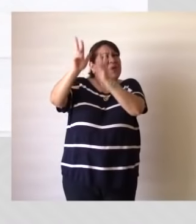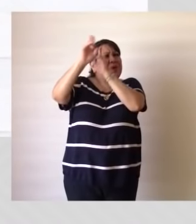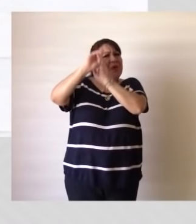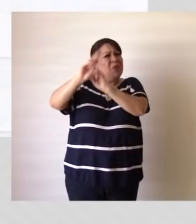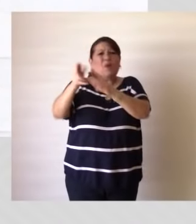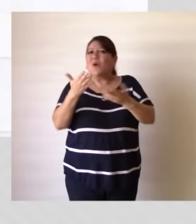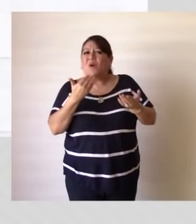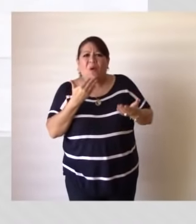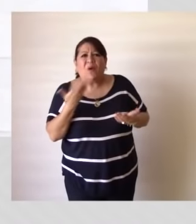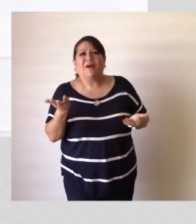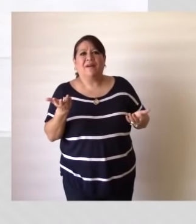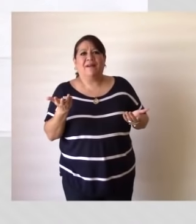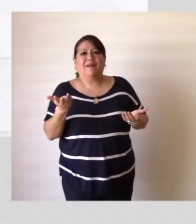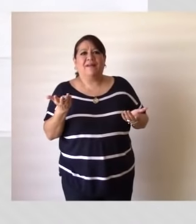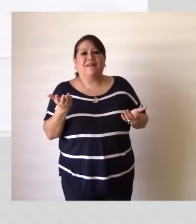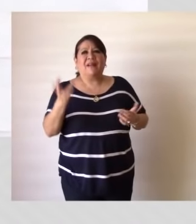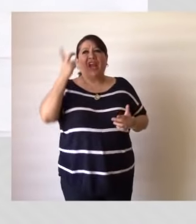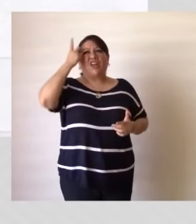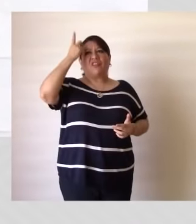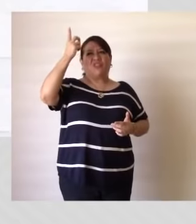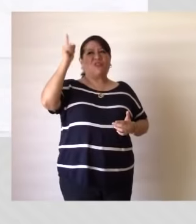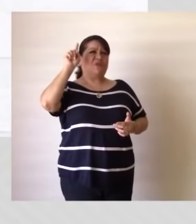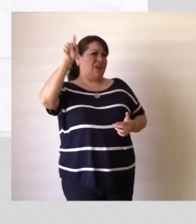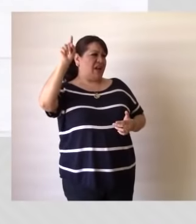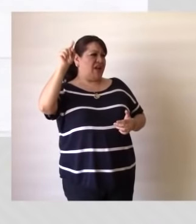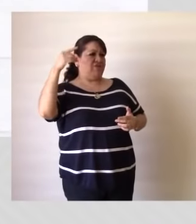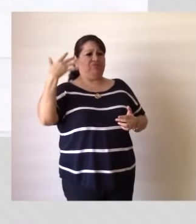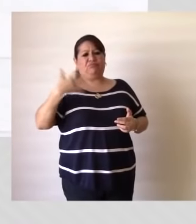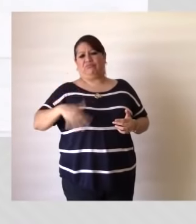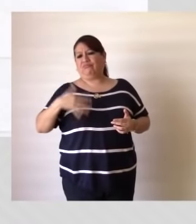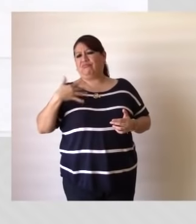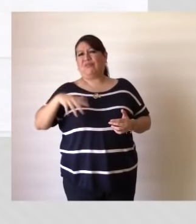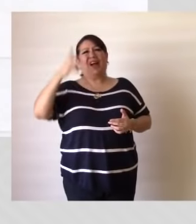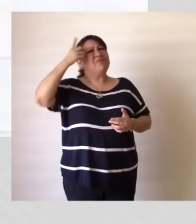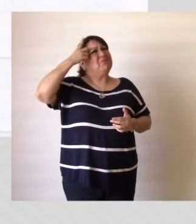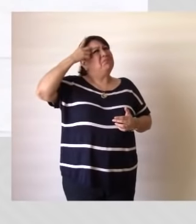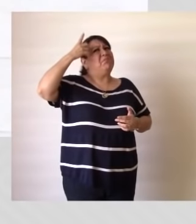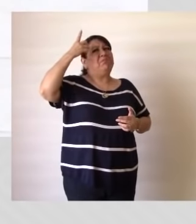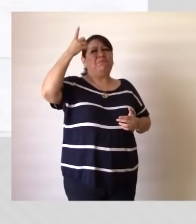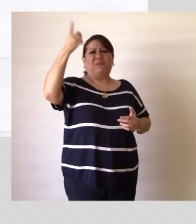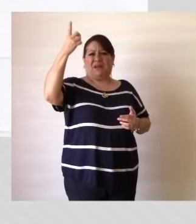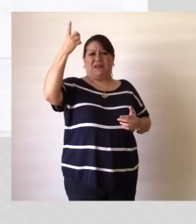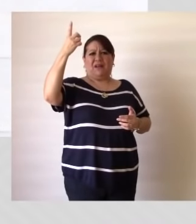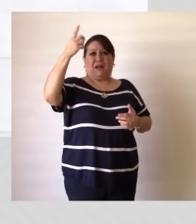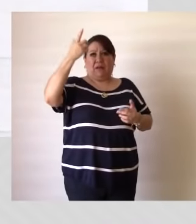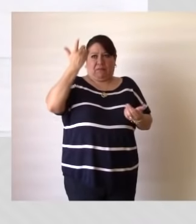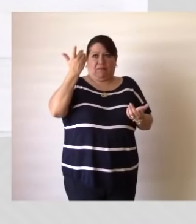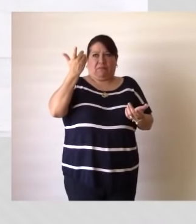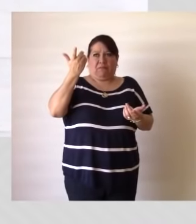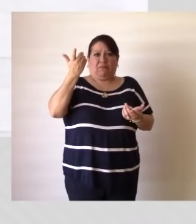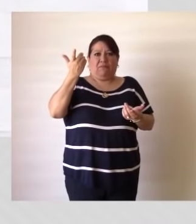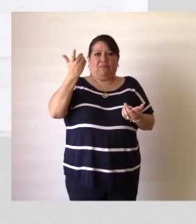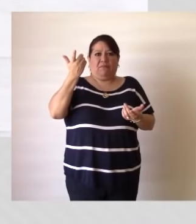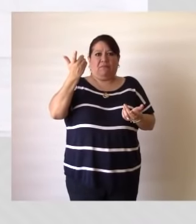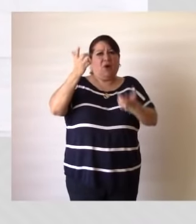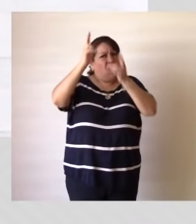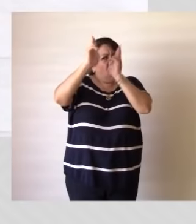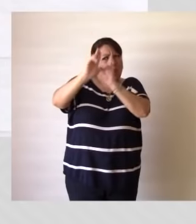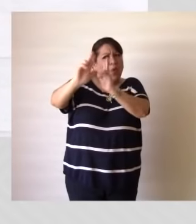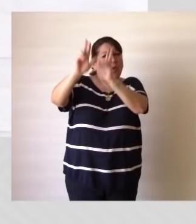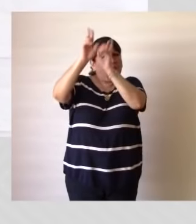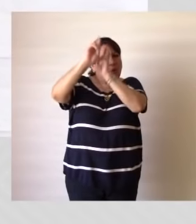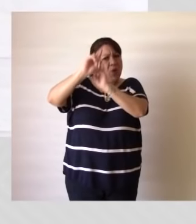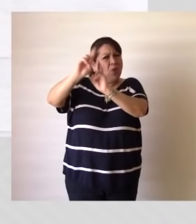suficientemente dios como para no necesitar la honra y el honor de las personas